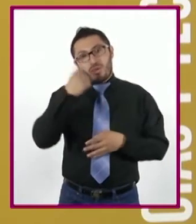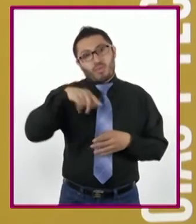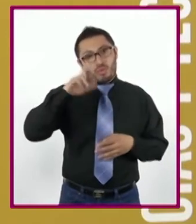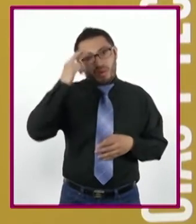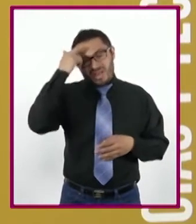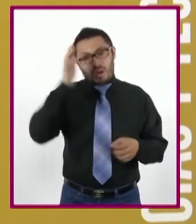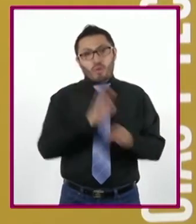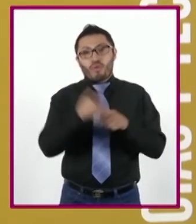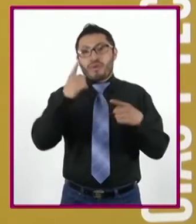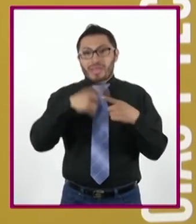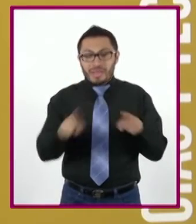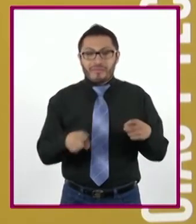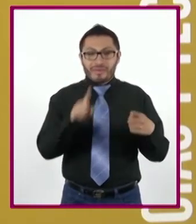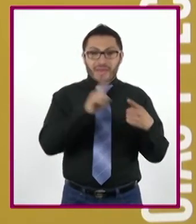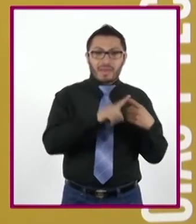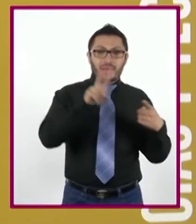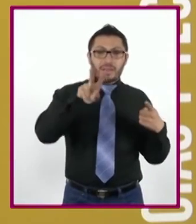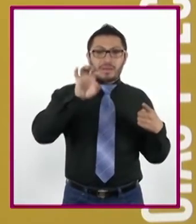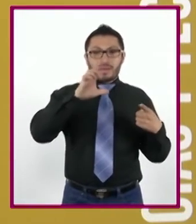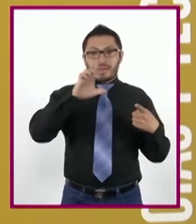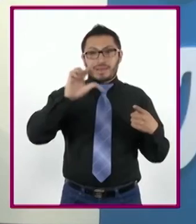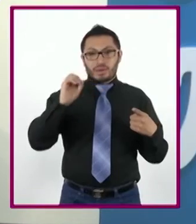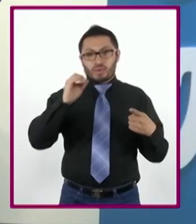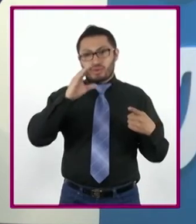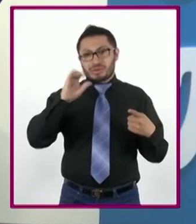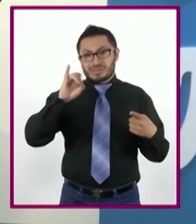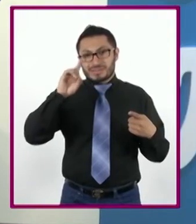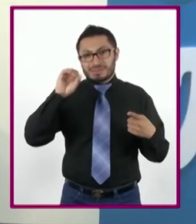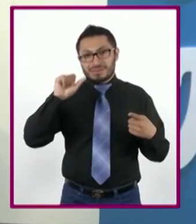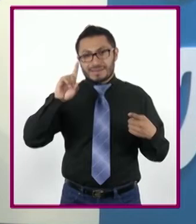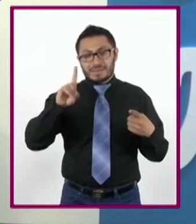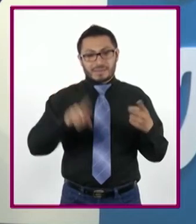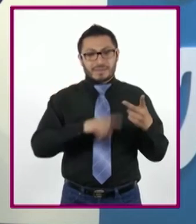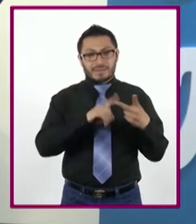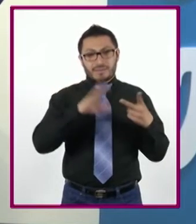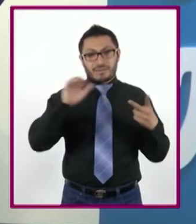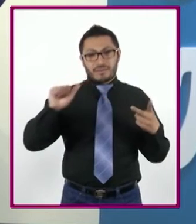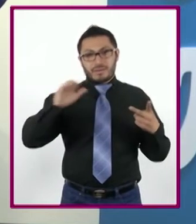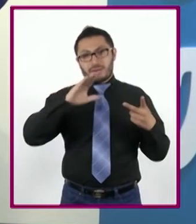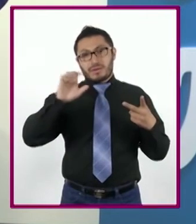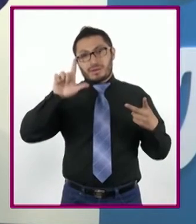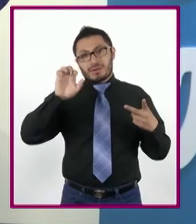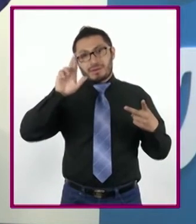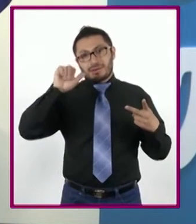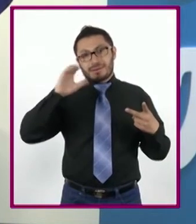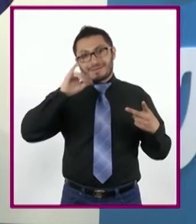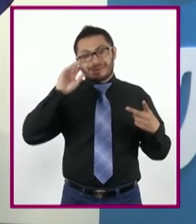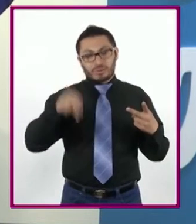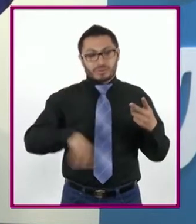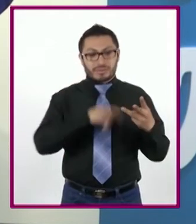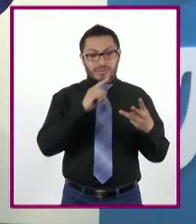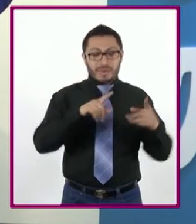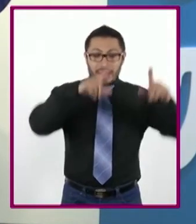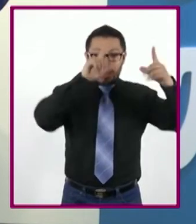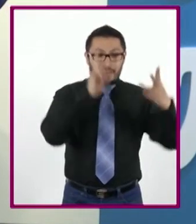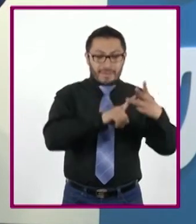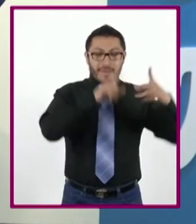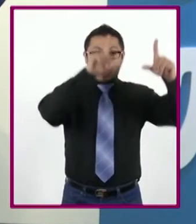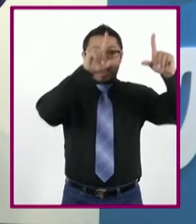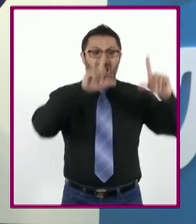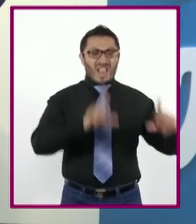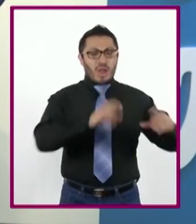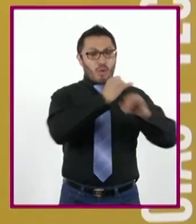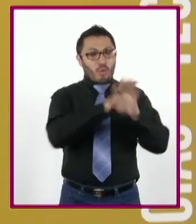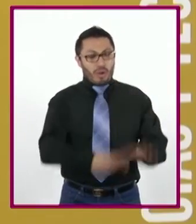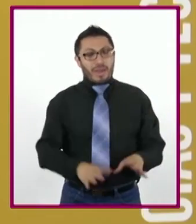la diferencia entre velocidad y aceleración. 3. La tabla de datos de este movimiento involucra velocidad